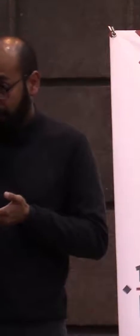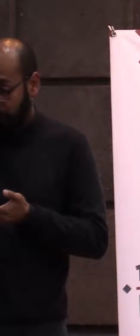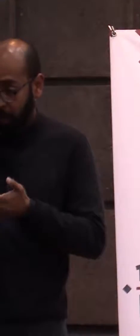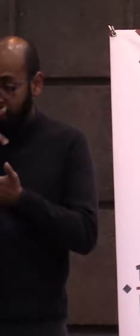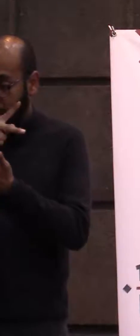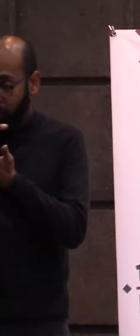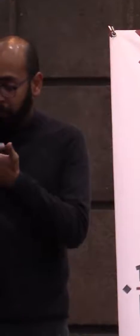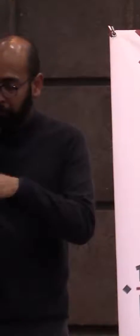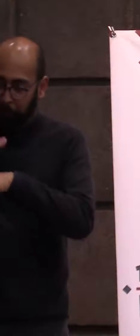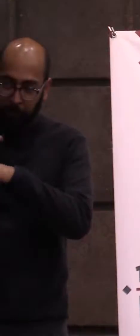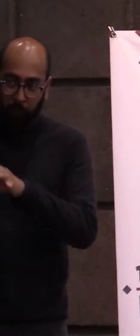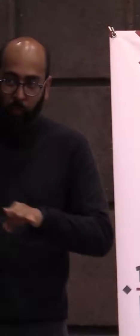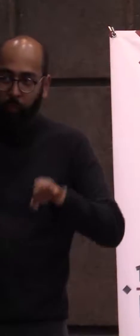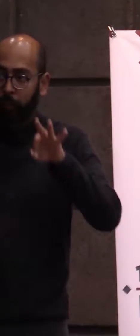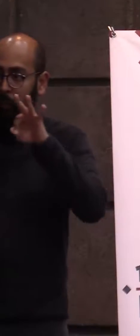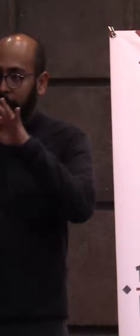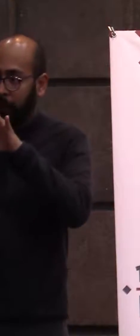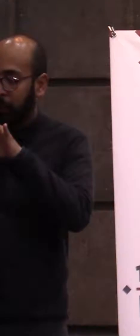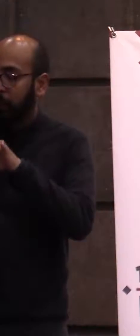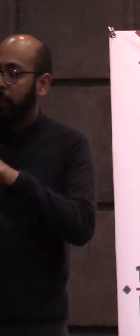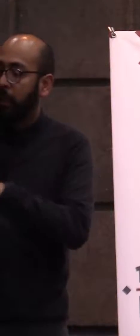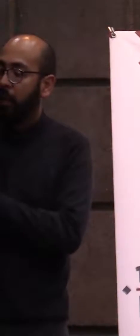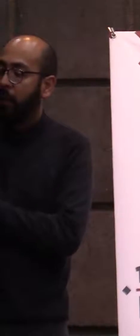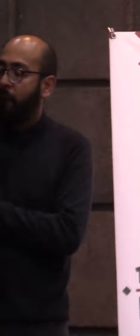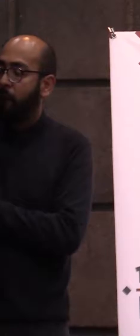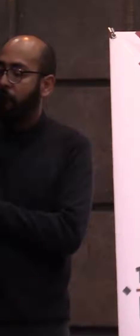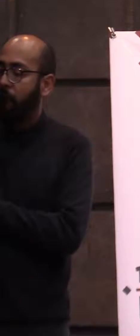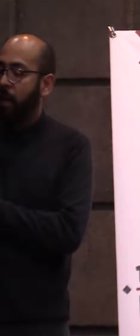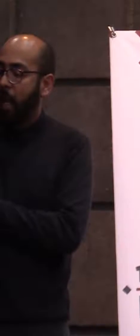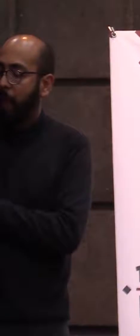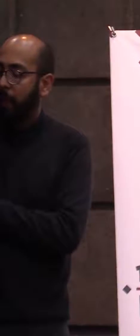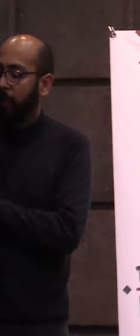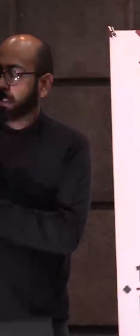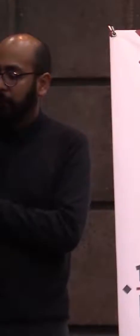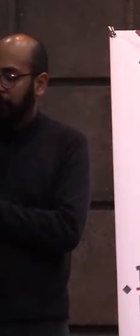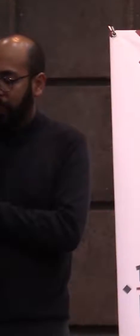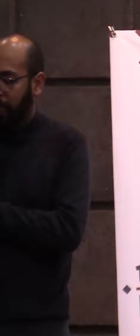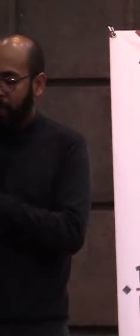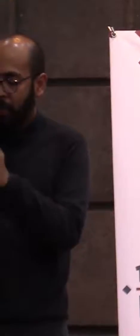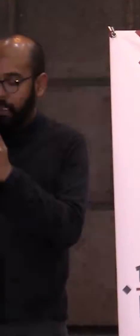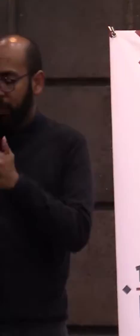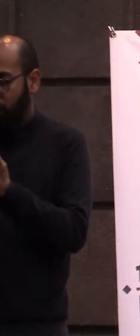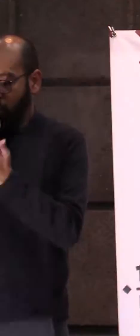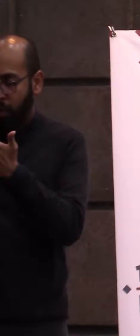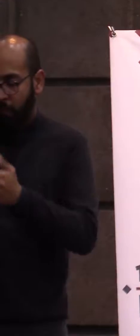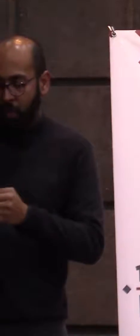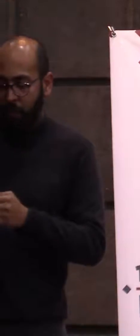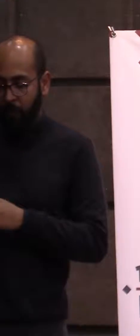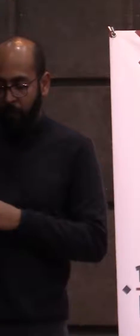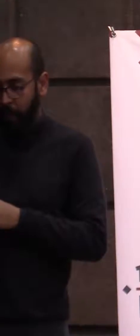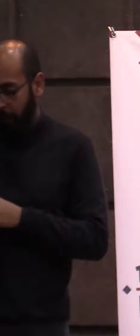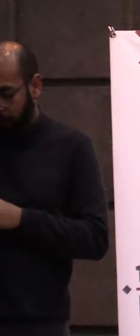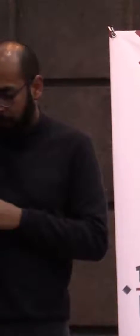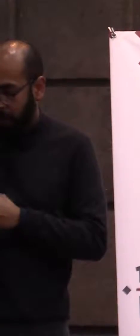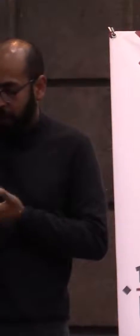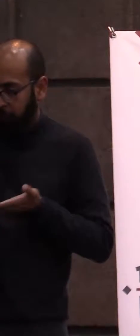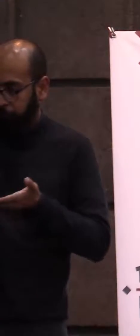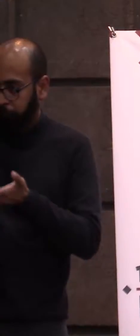programas prioritarios para el bienestar y detonar el desarrollo en las regiones más pobres del